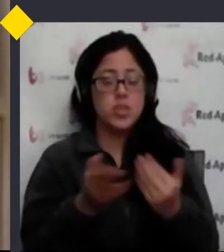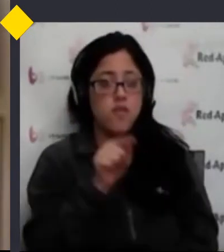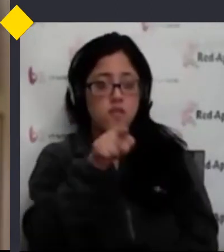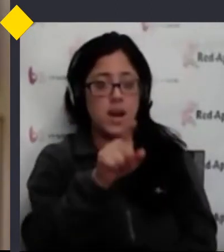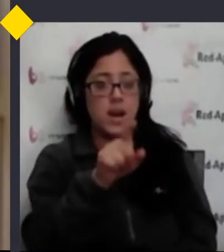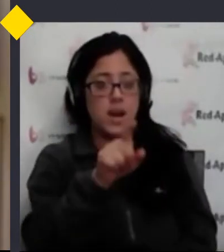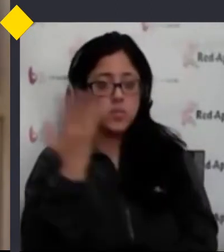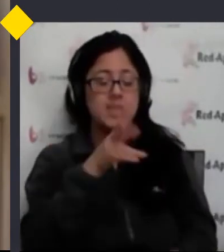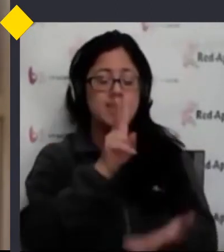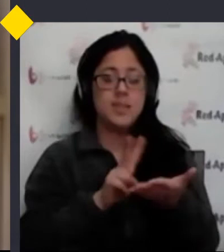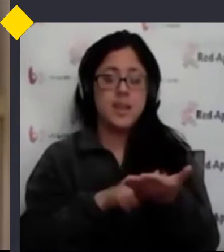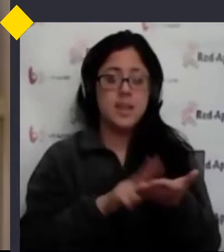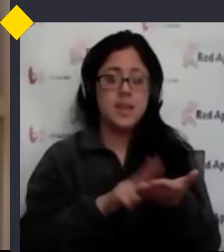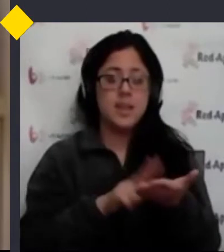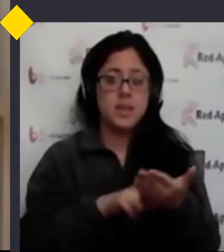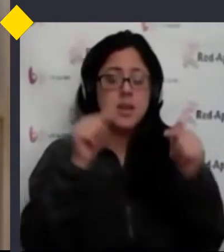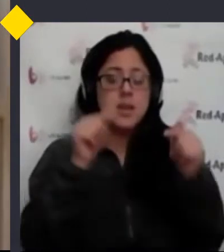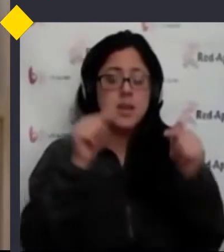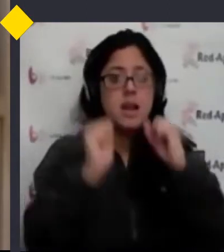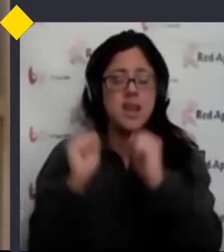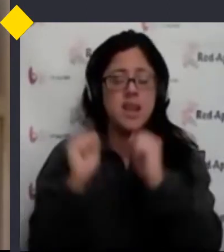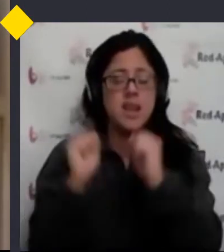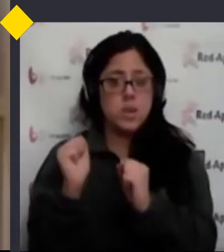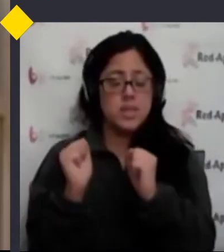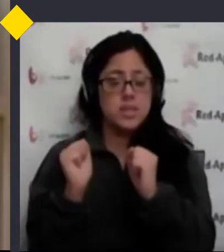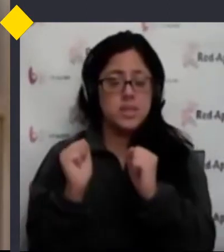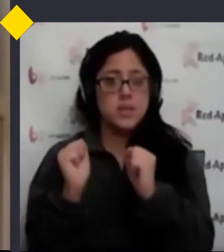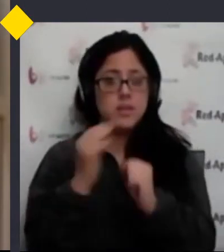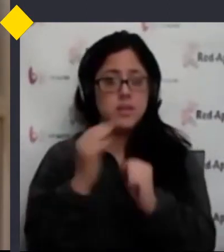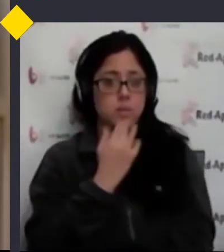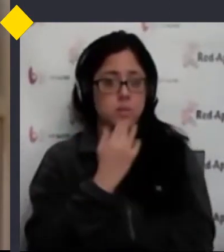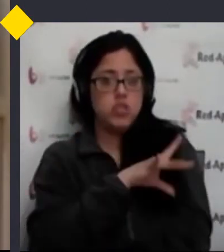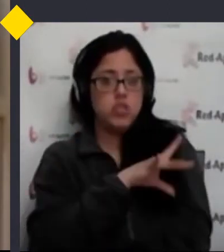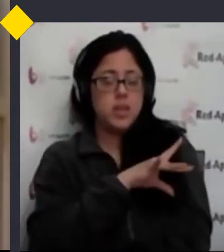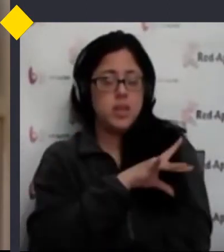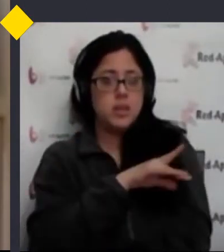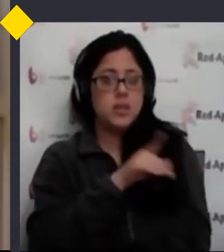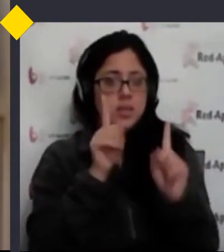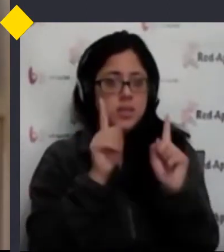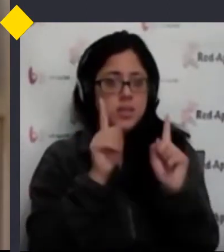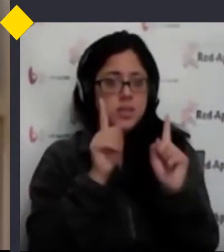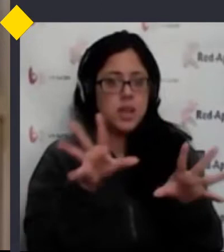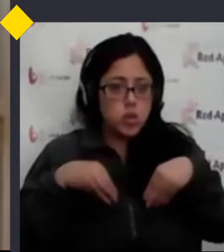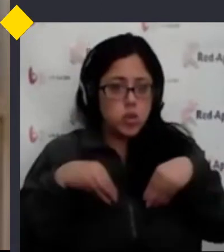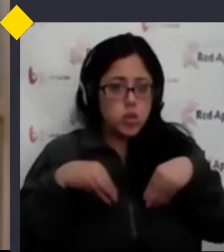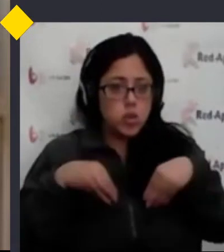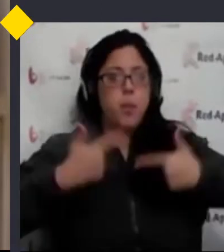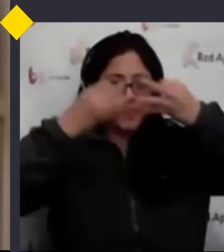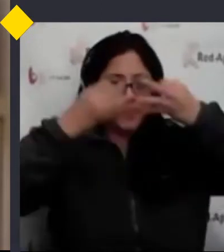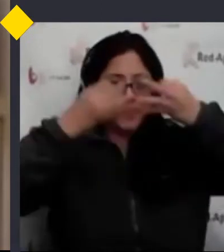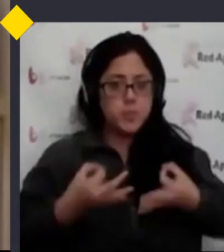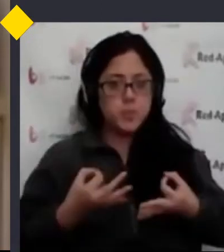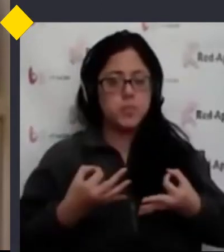realidad, es donde la empresa y Chile tiene que tomar políticas específicas. Con respecto a